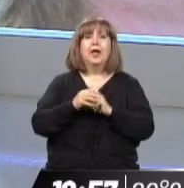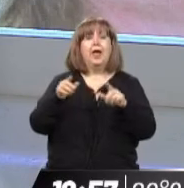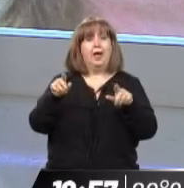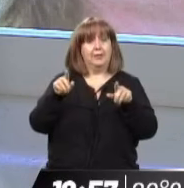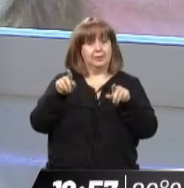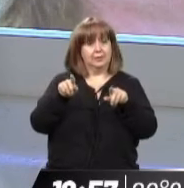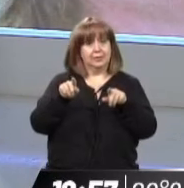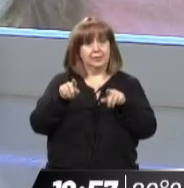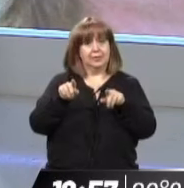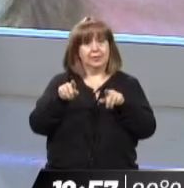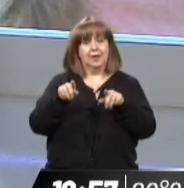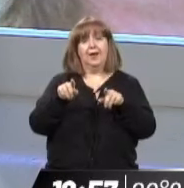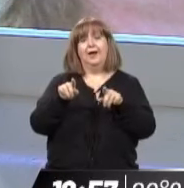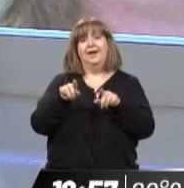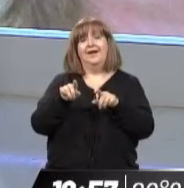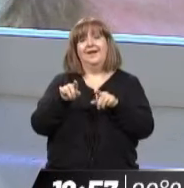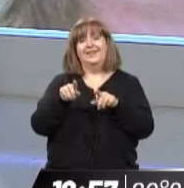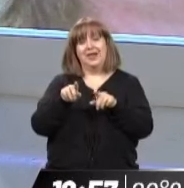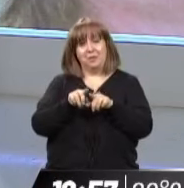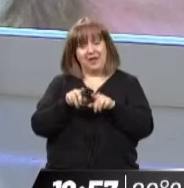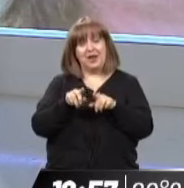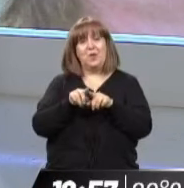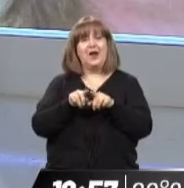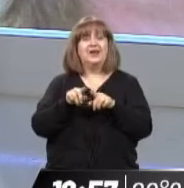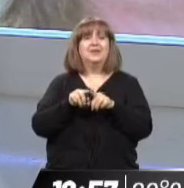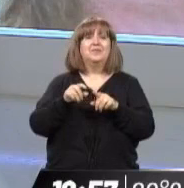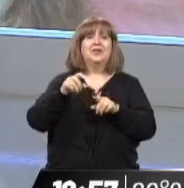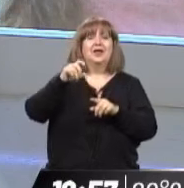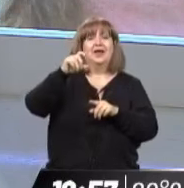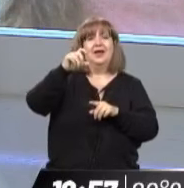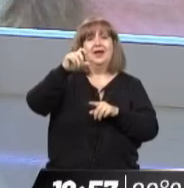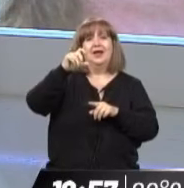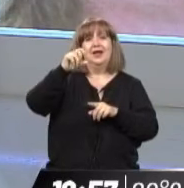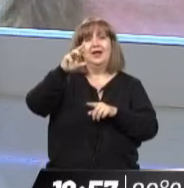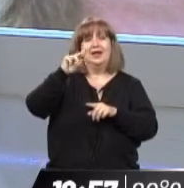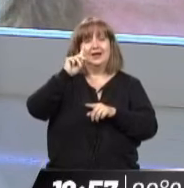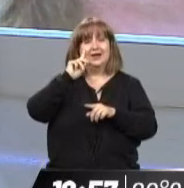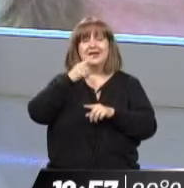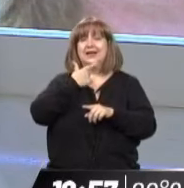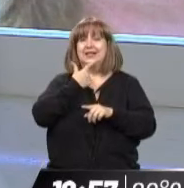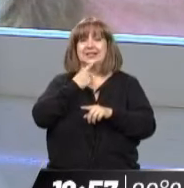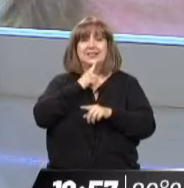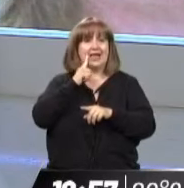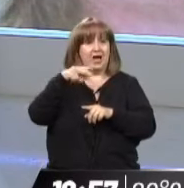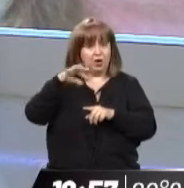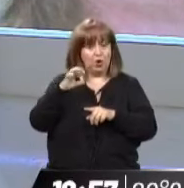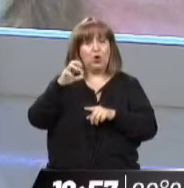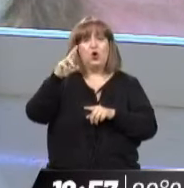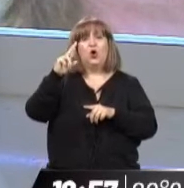hijo de Cristiano Ronaldo era Messi. En una de las entregas del Balón de Oro, Cristiano le dice al hijo, ahí está Messi, anda a saludarlo, finalmente viene